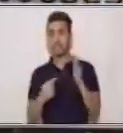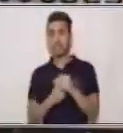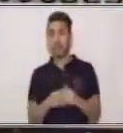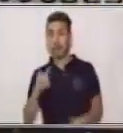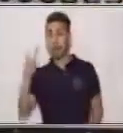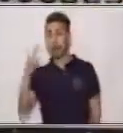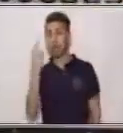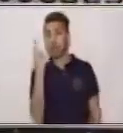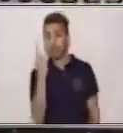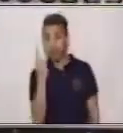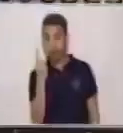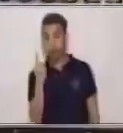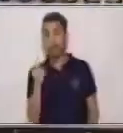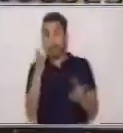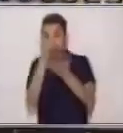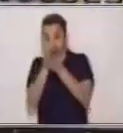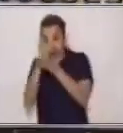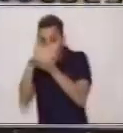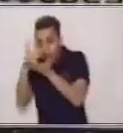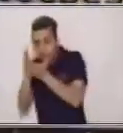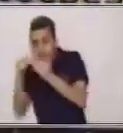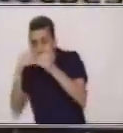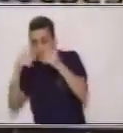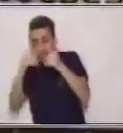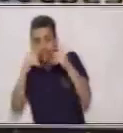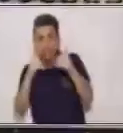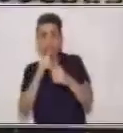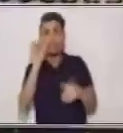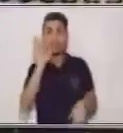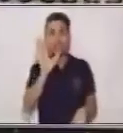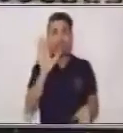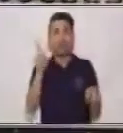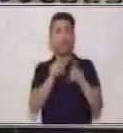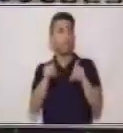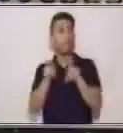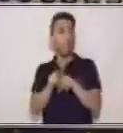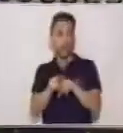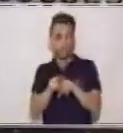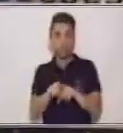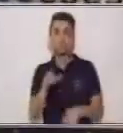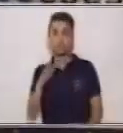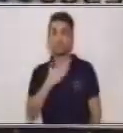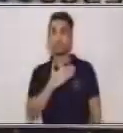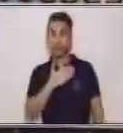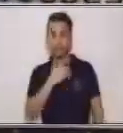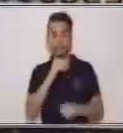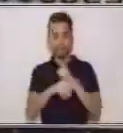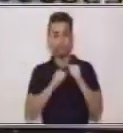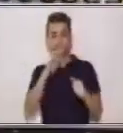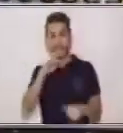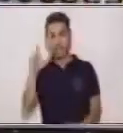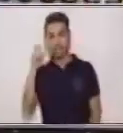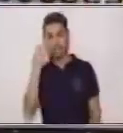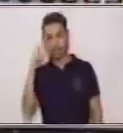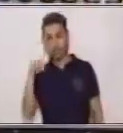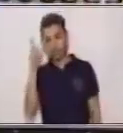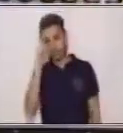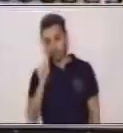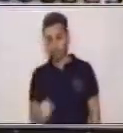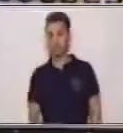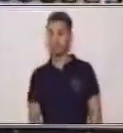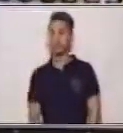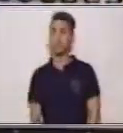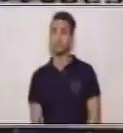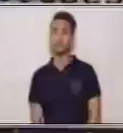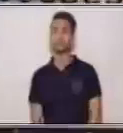está dividida en cinco partes iguales, por eso se le llaman fracciones. Luego vamos,